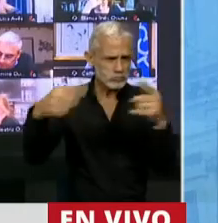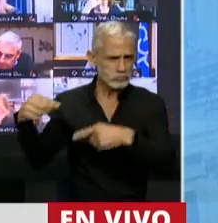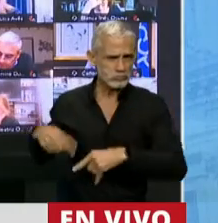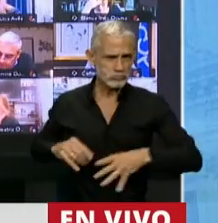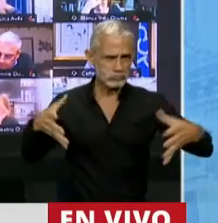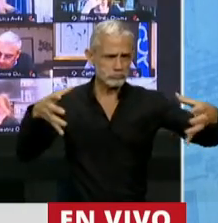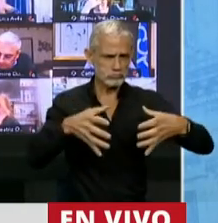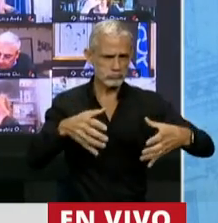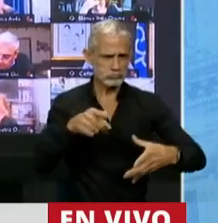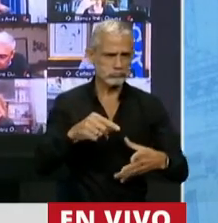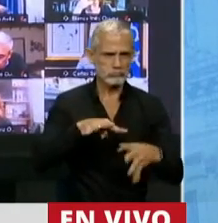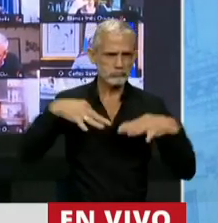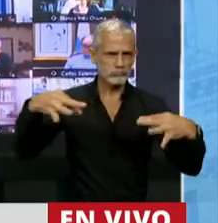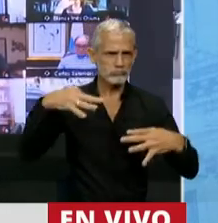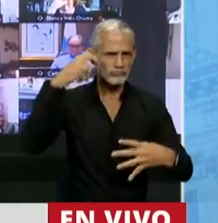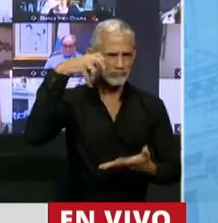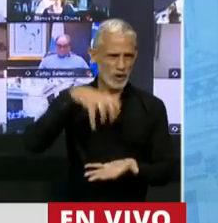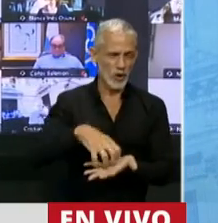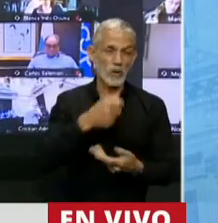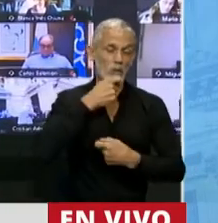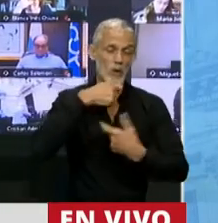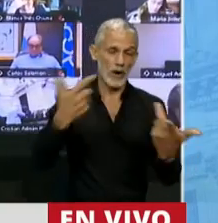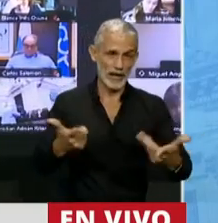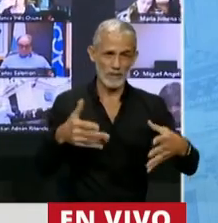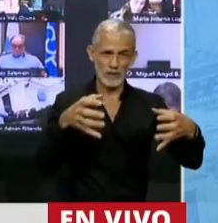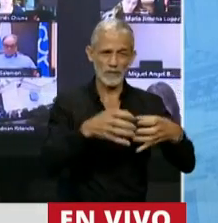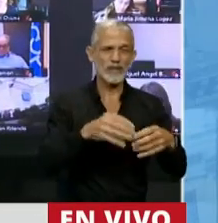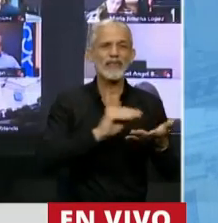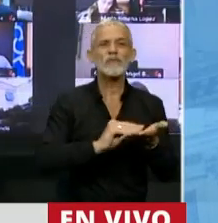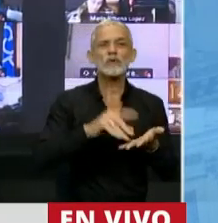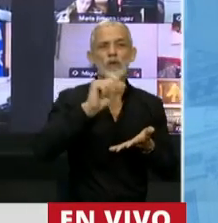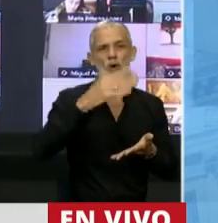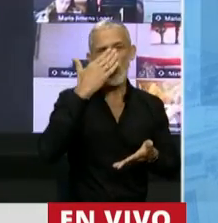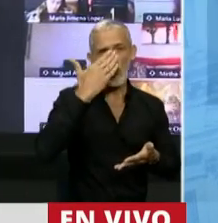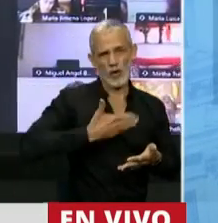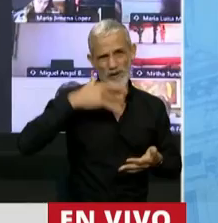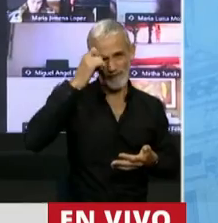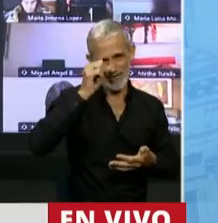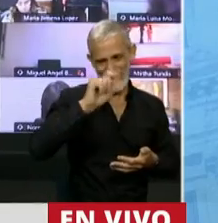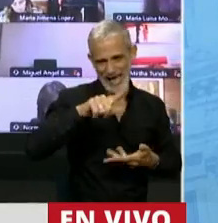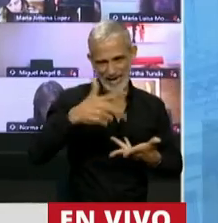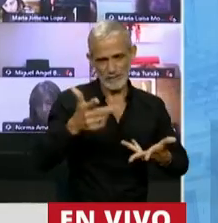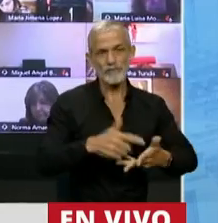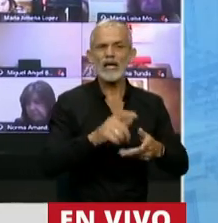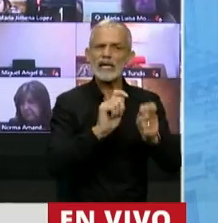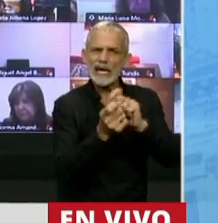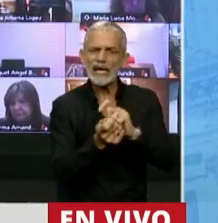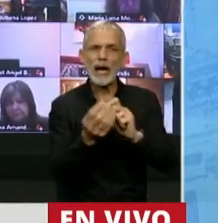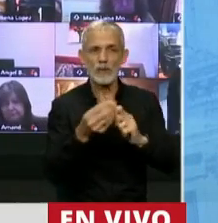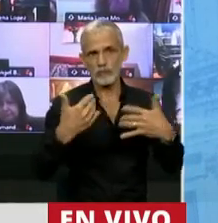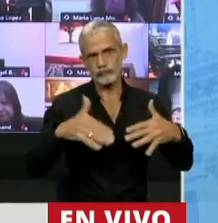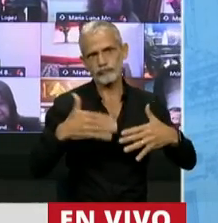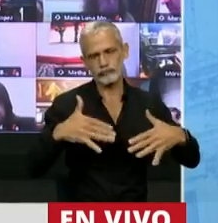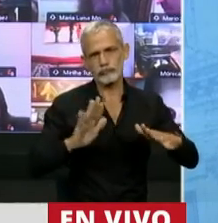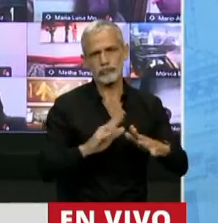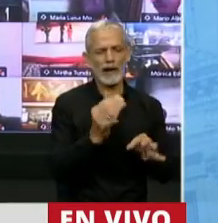de diferentes bloques de esta Cámara. De esta Cámara, por ejemplo, los diputados de Córdoba Federal. Las modificaciones son